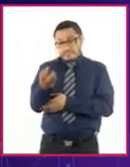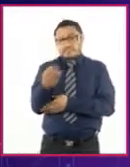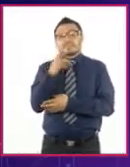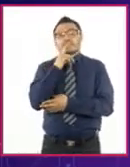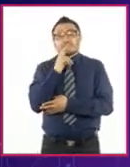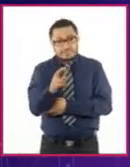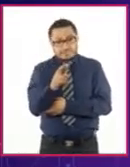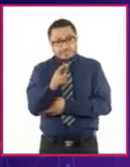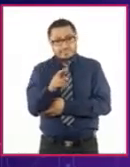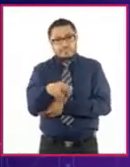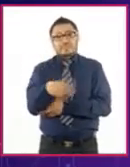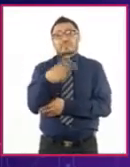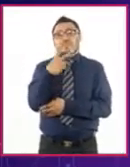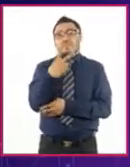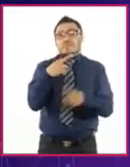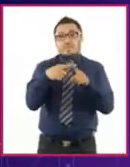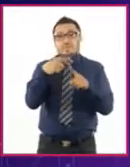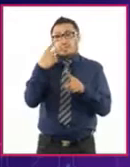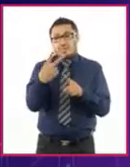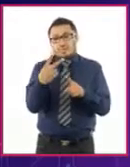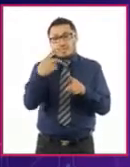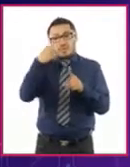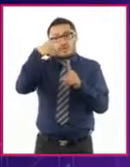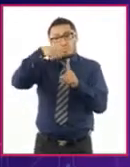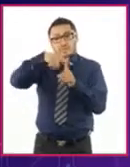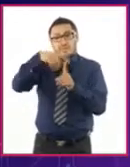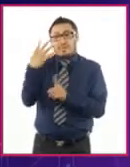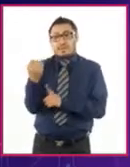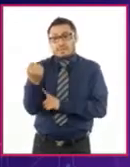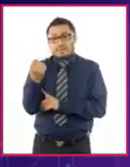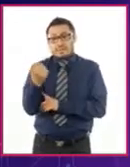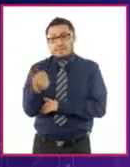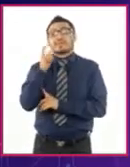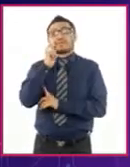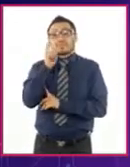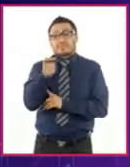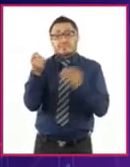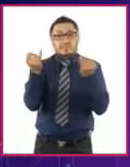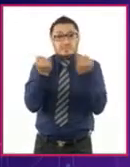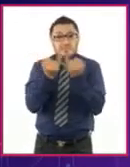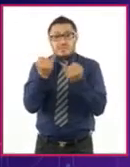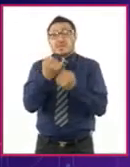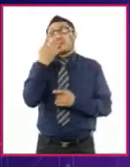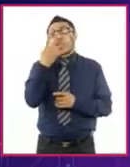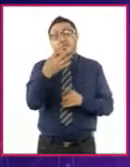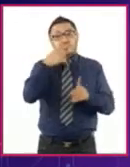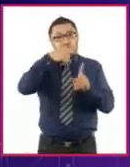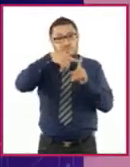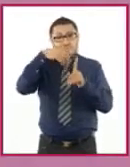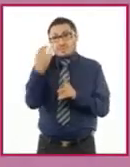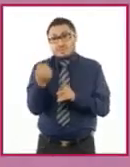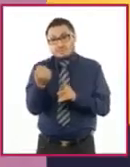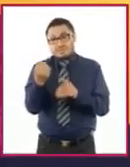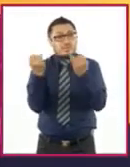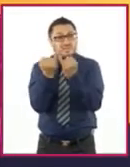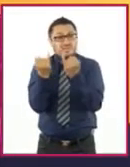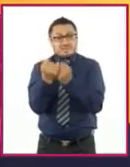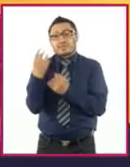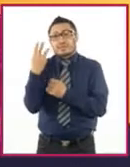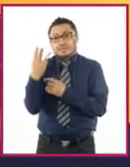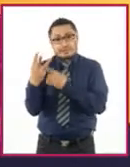operación 2 por 2 más 9, que es igual a 4 más 9 igual a